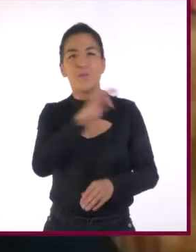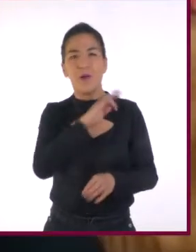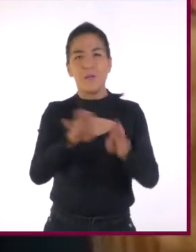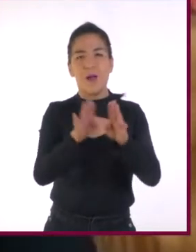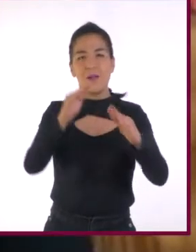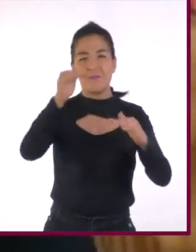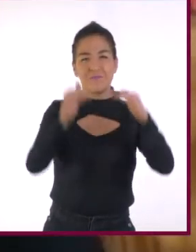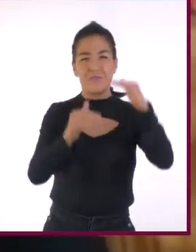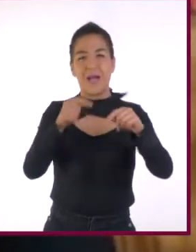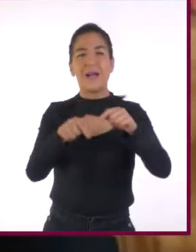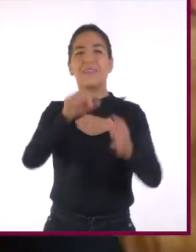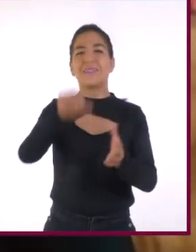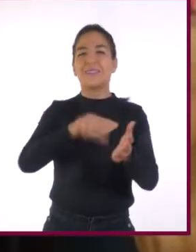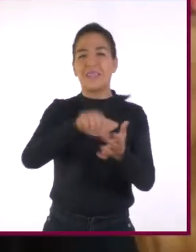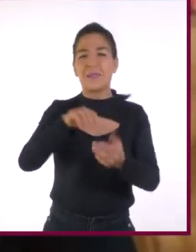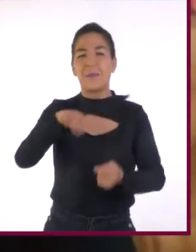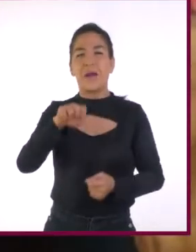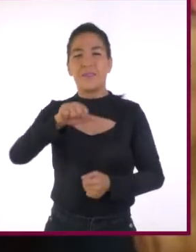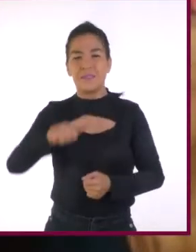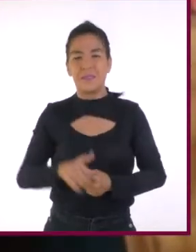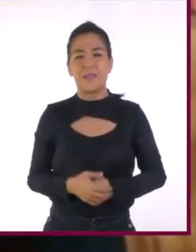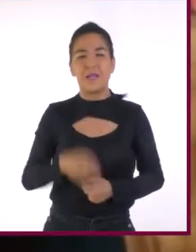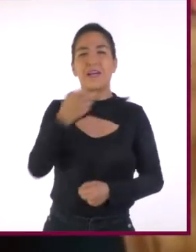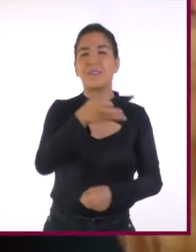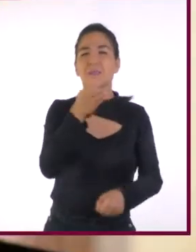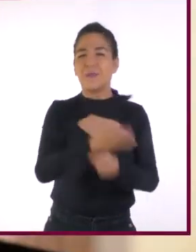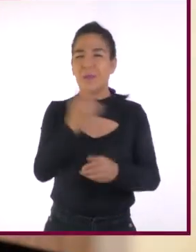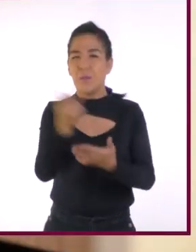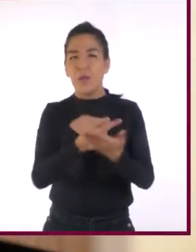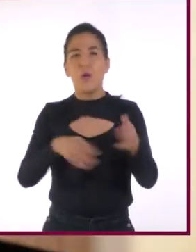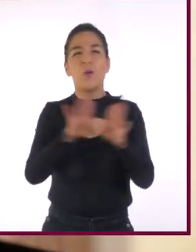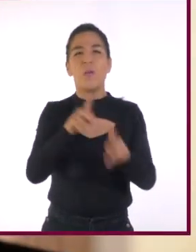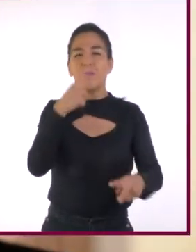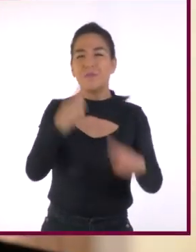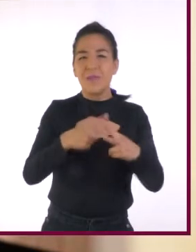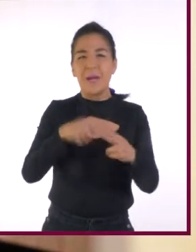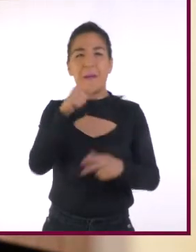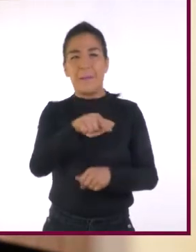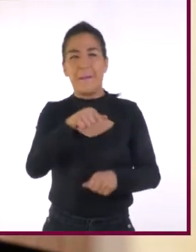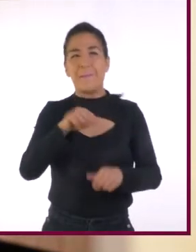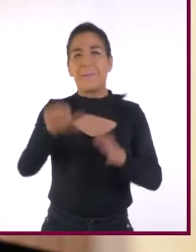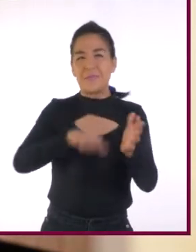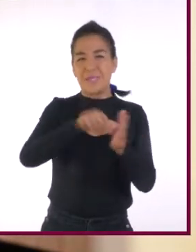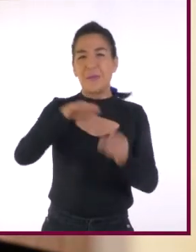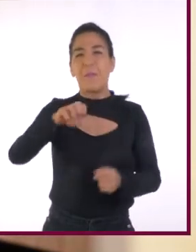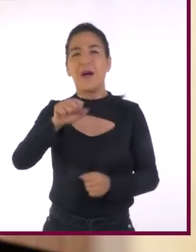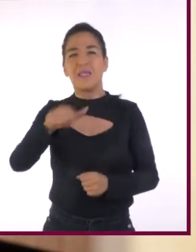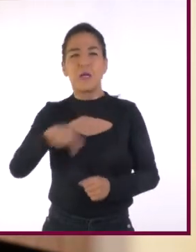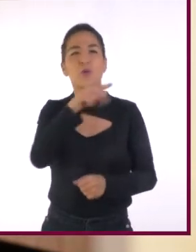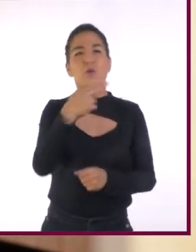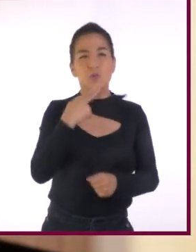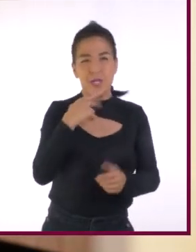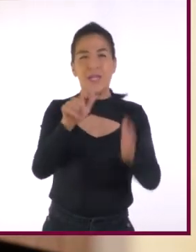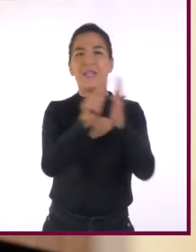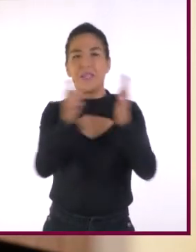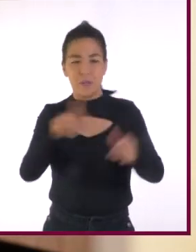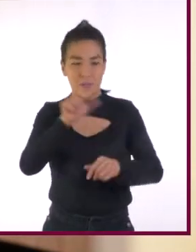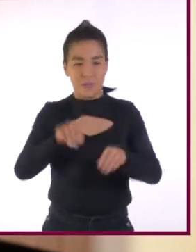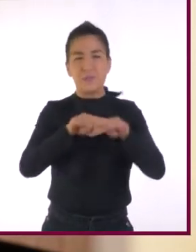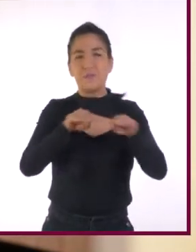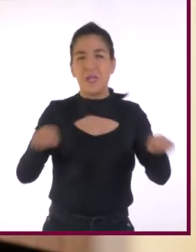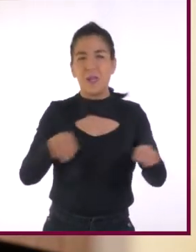quedar suspendido en este punto que sería el centro de masa. En el programa hemos estado calculando centros de masa utilizando libros